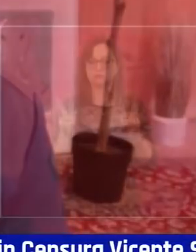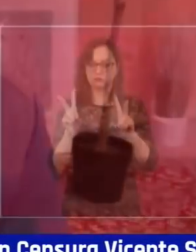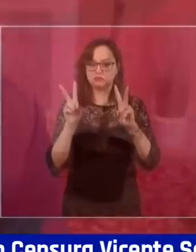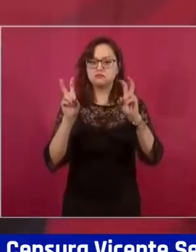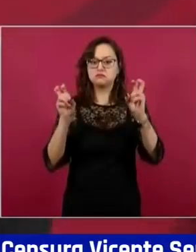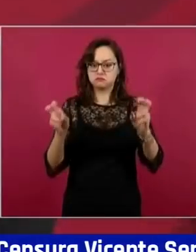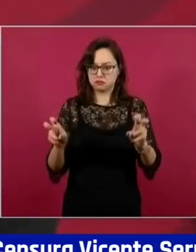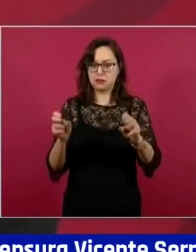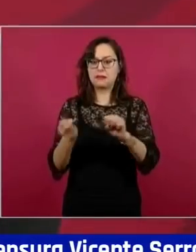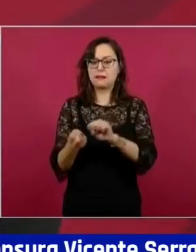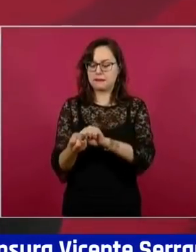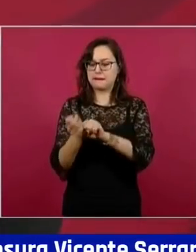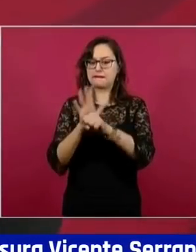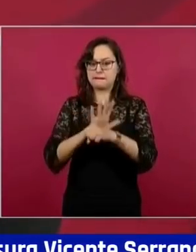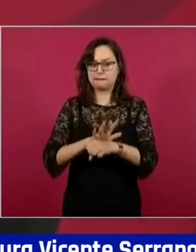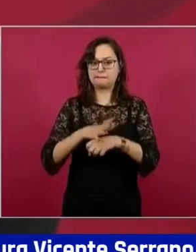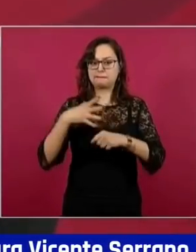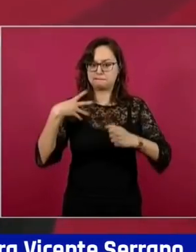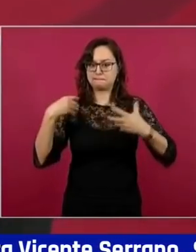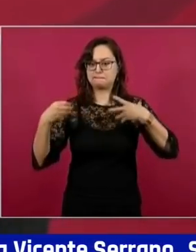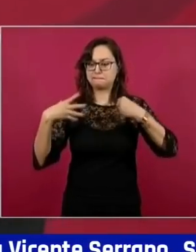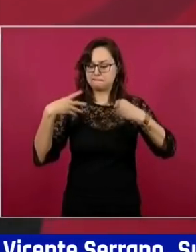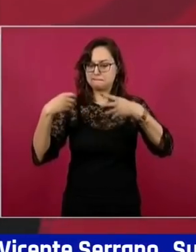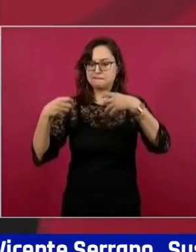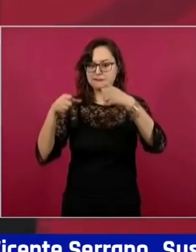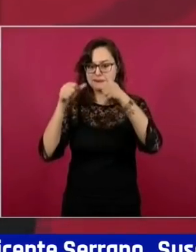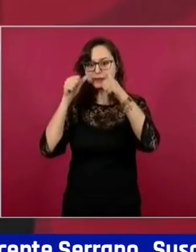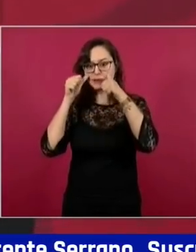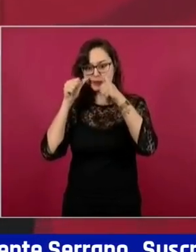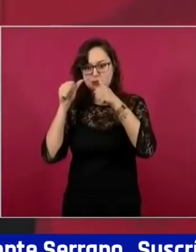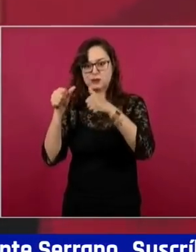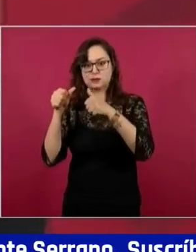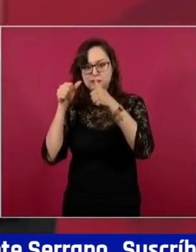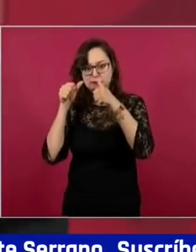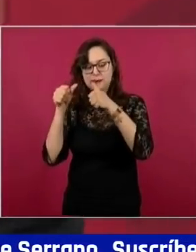Y bueno, pues ahí lo plantea así el presidente López Obrador. Y le pido a don David